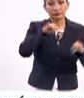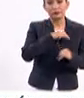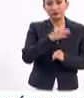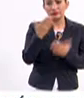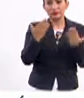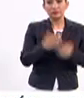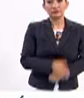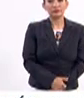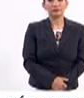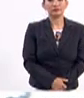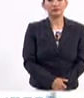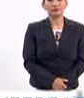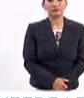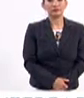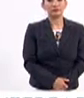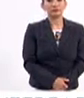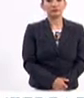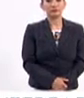puedan estudiar.